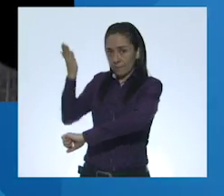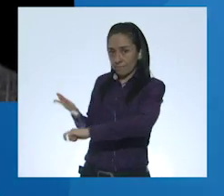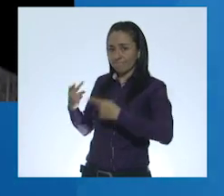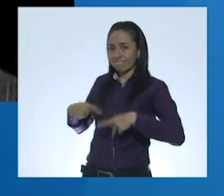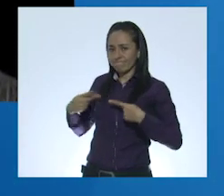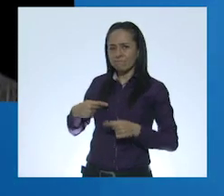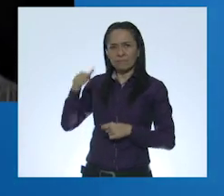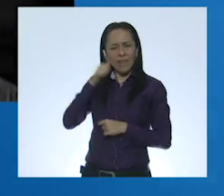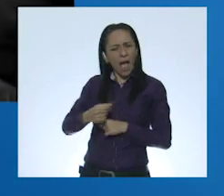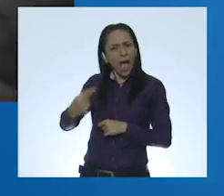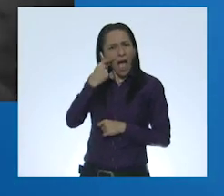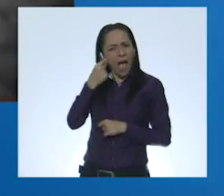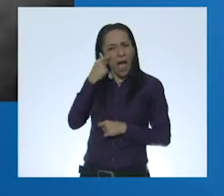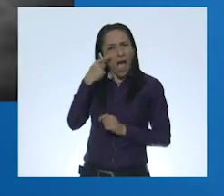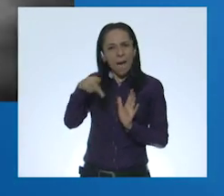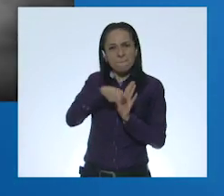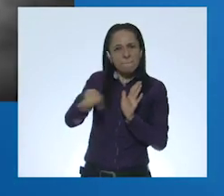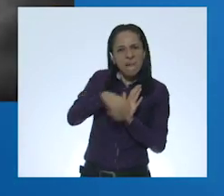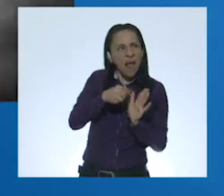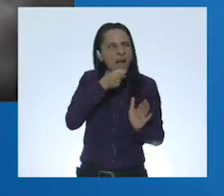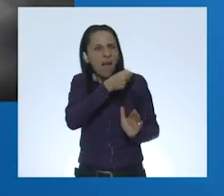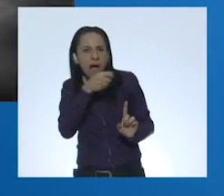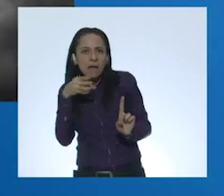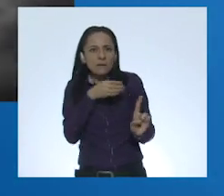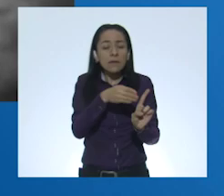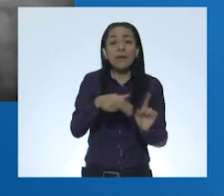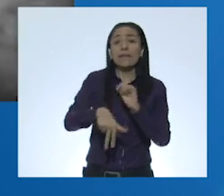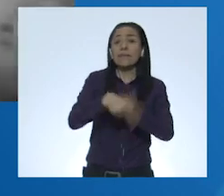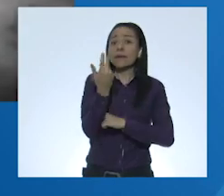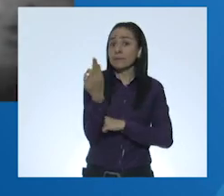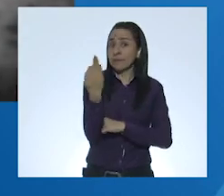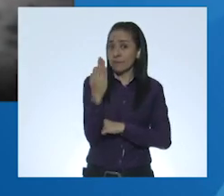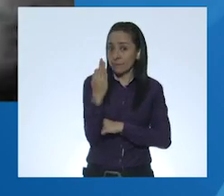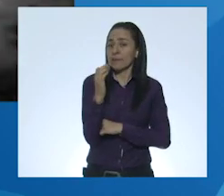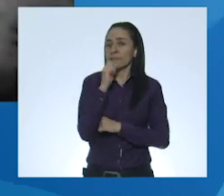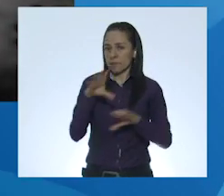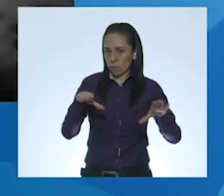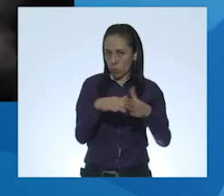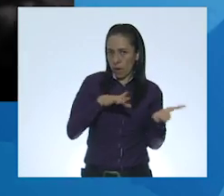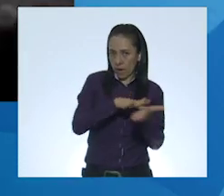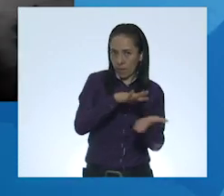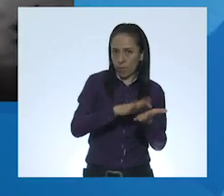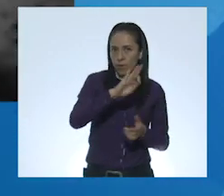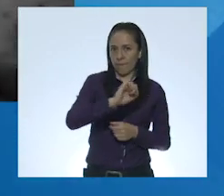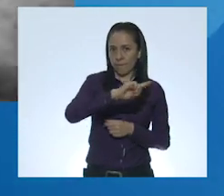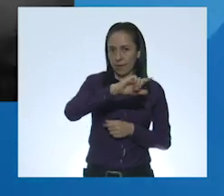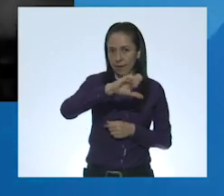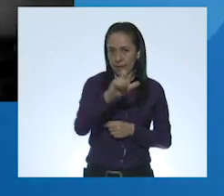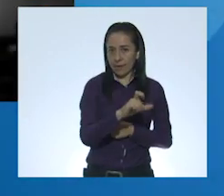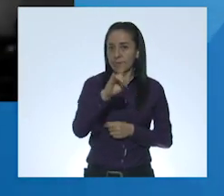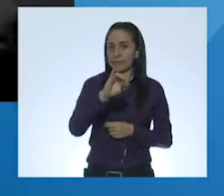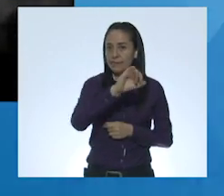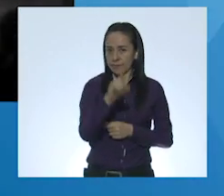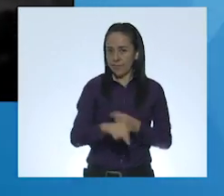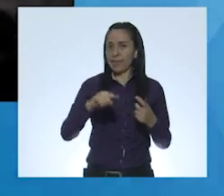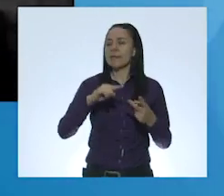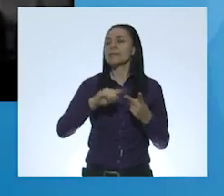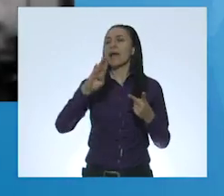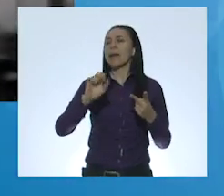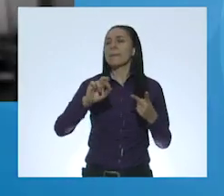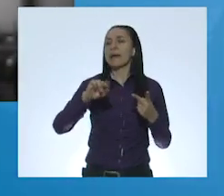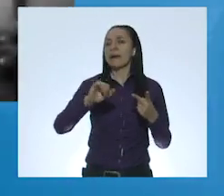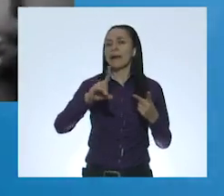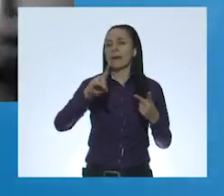asedio por parte de la prensa. El 13 de febrero, partidarios de Félix Díaz y de Bernardo Reyes se levantaron en